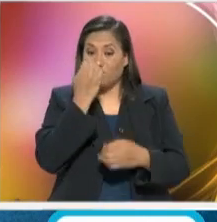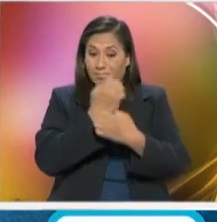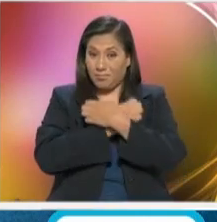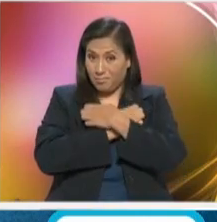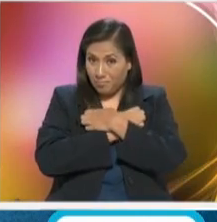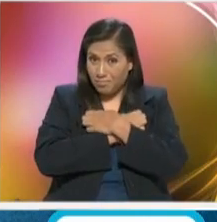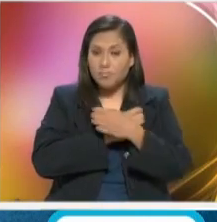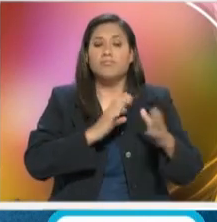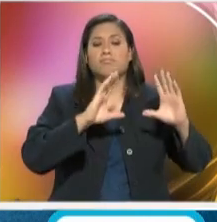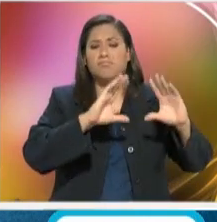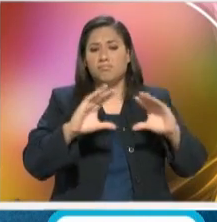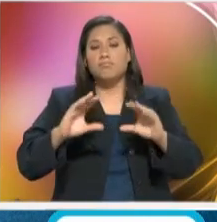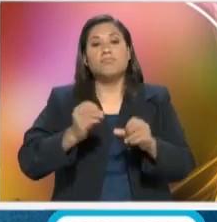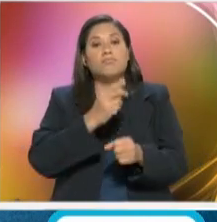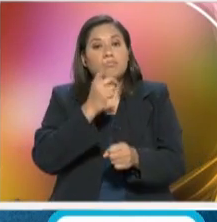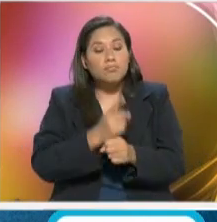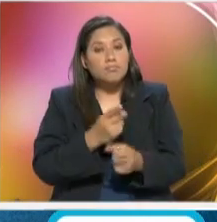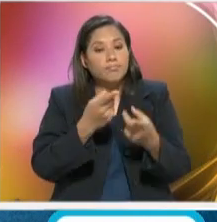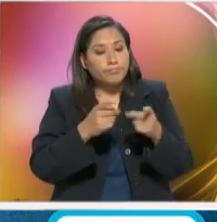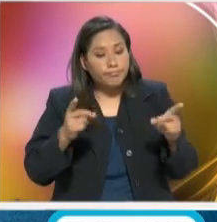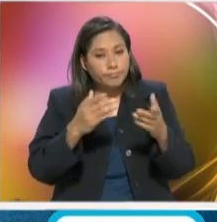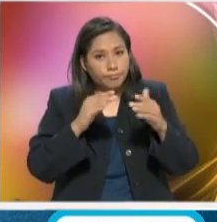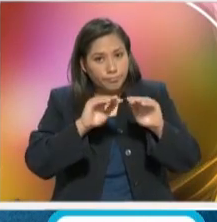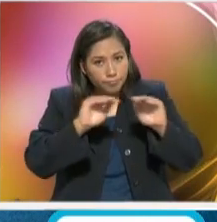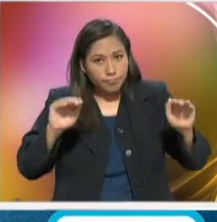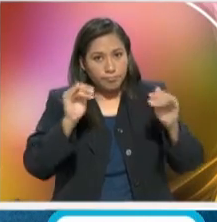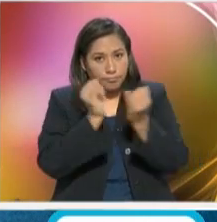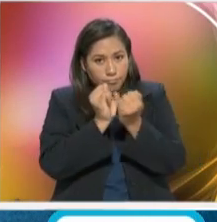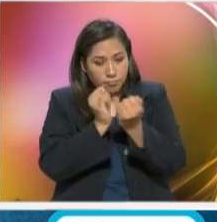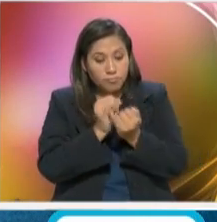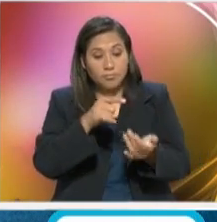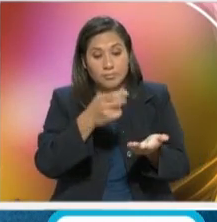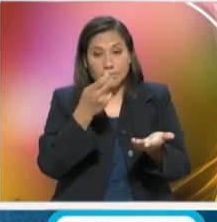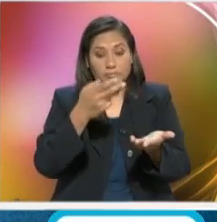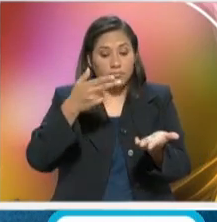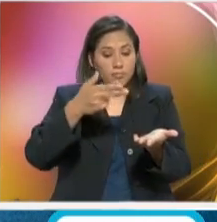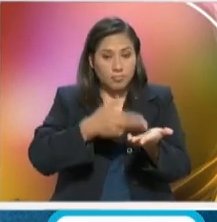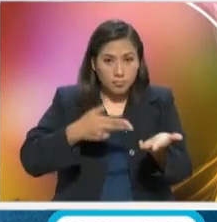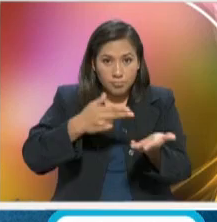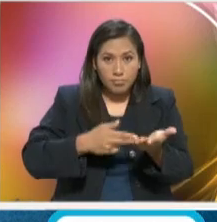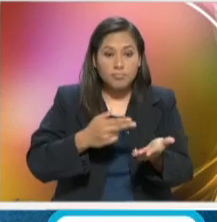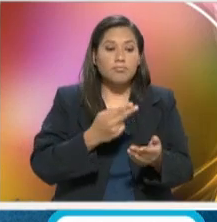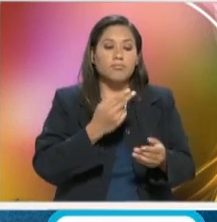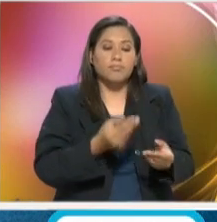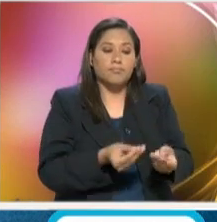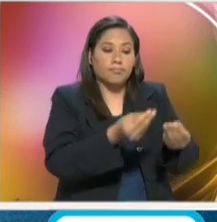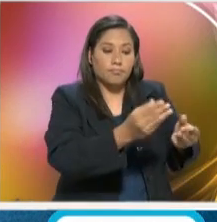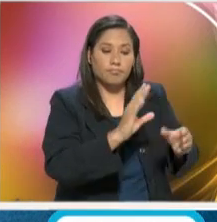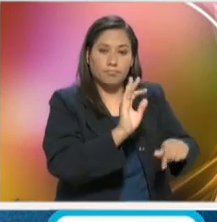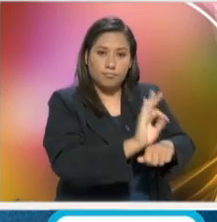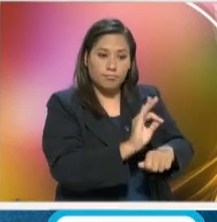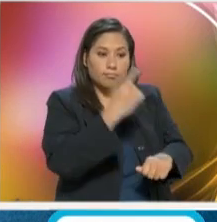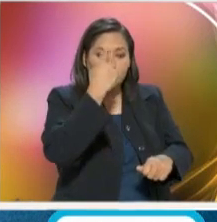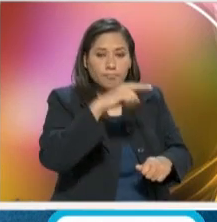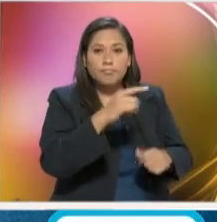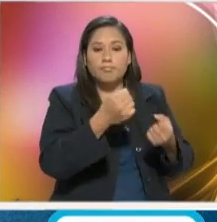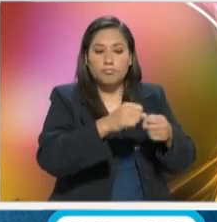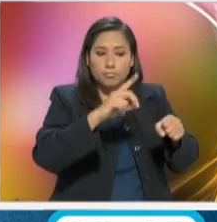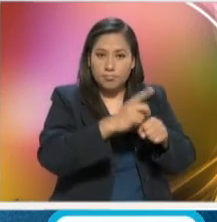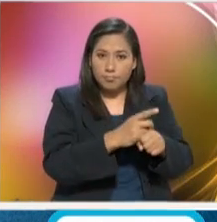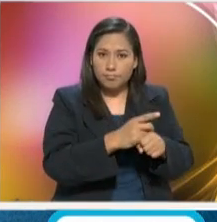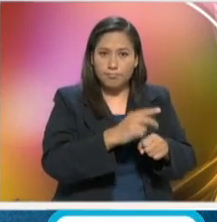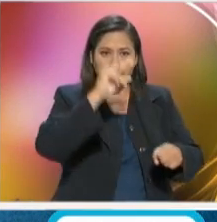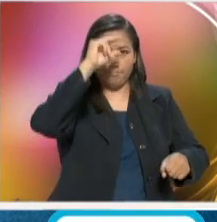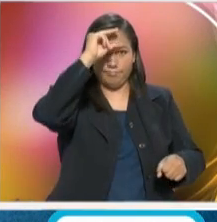imparten, Gabriela, pues oportunidades de desarrollo igualitario. Y lo son que va a las beneficiar a herramientas todos. para construir sociedad, además. Eso Sí. es muy importante. Así